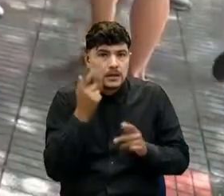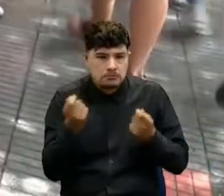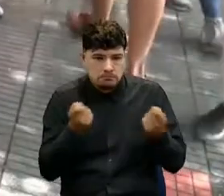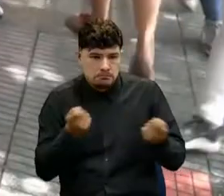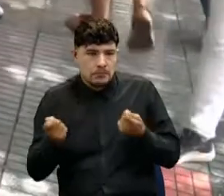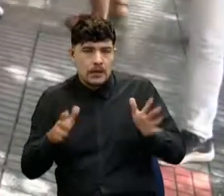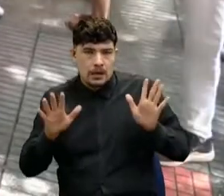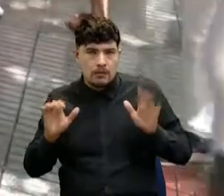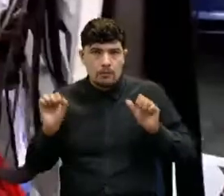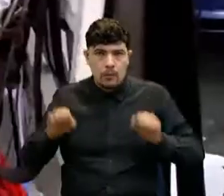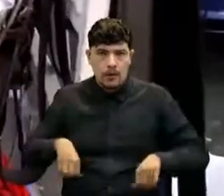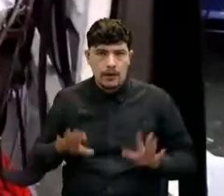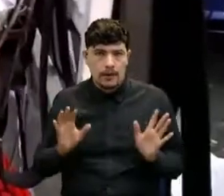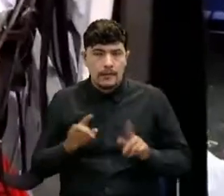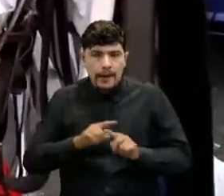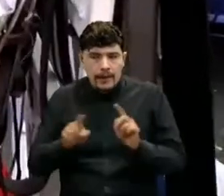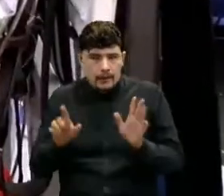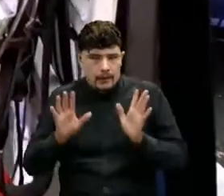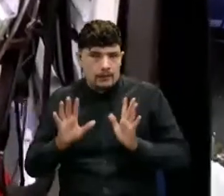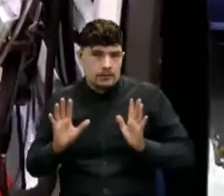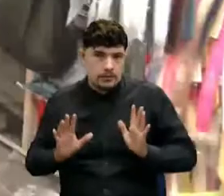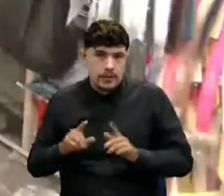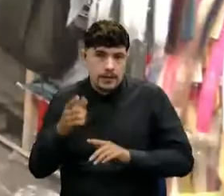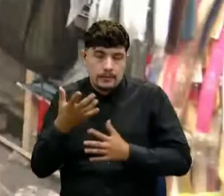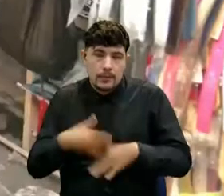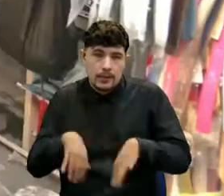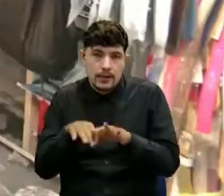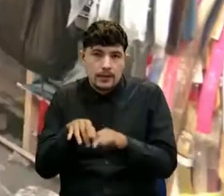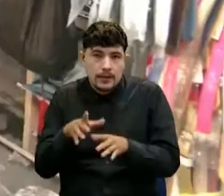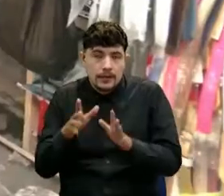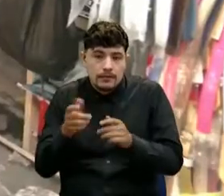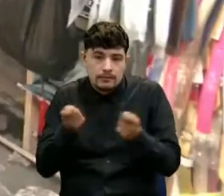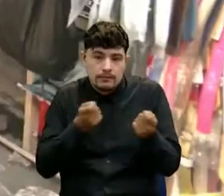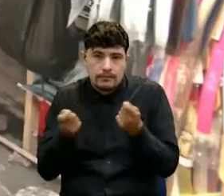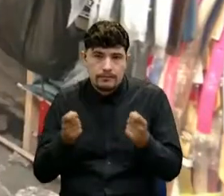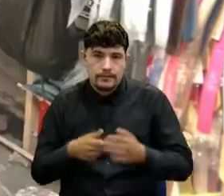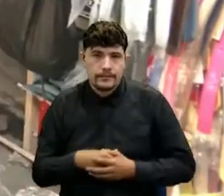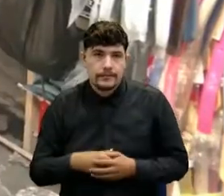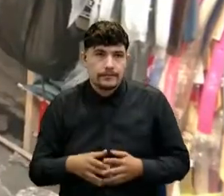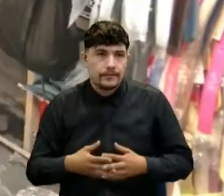último reporte del DANE, Cúcuta se encuentra en el primer lugar de ocupados informales en Colombia.